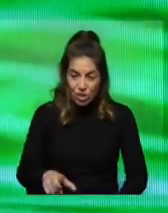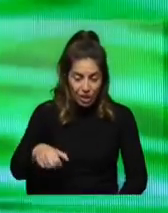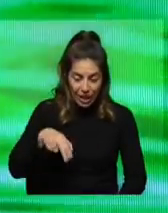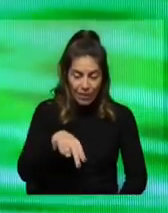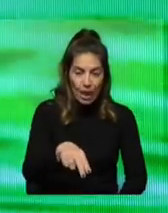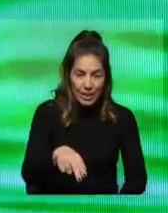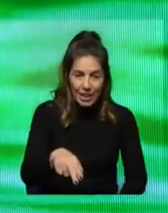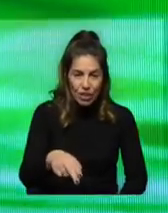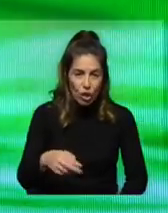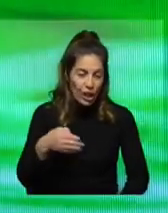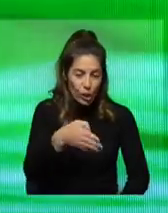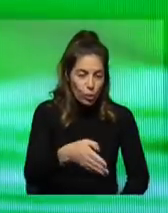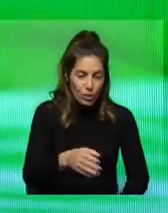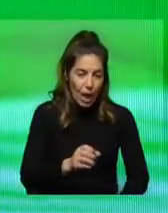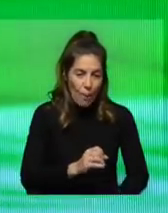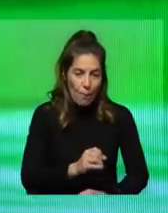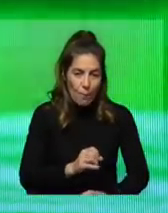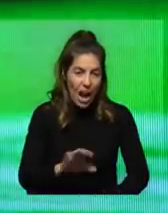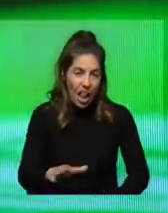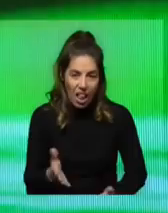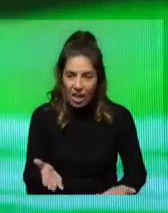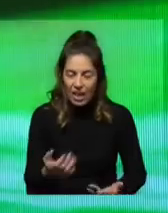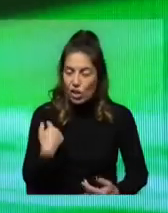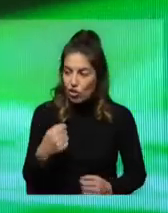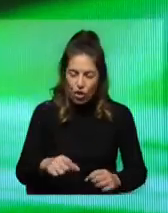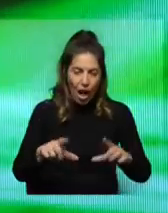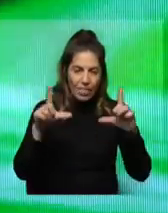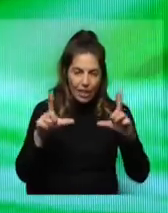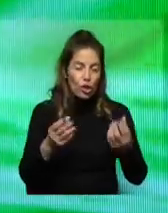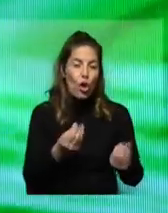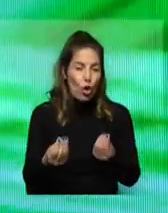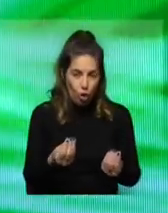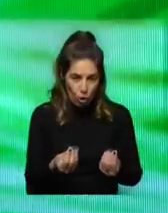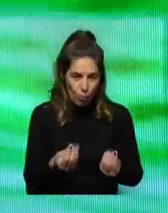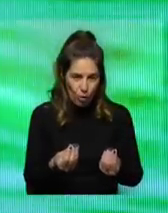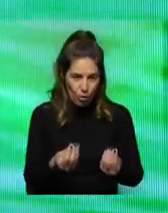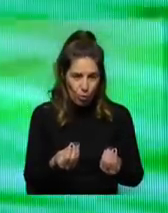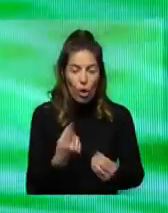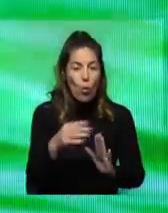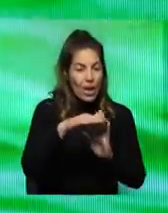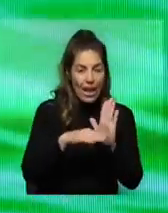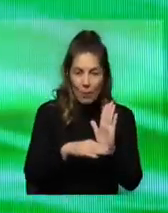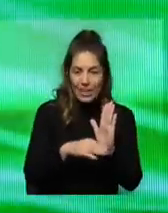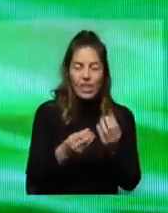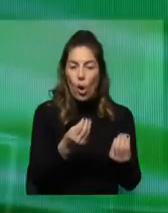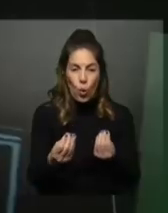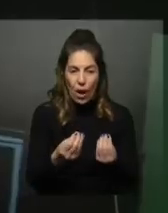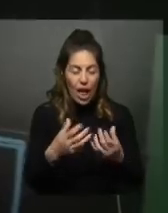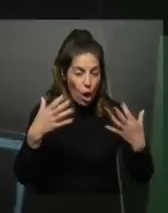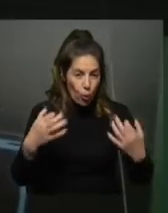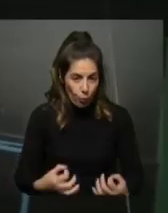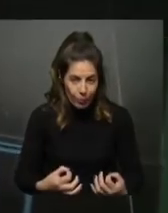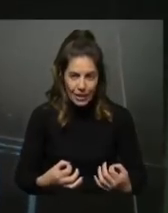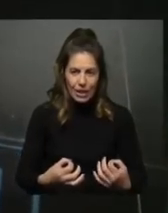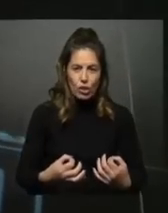indebidamente y nosotros tenemos que estar atentos a eso cómo lo estamos y bueno unas medidas principales es ir cumpliendo con